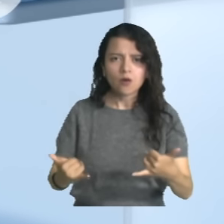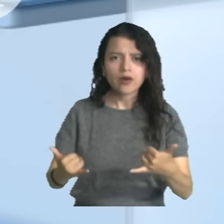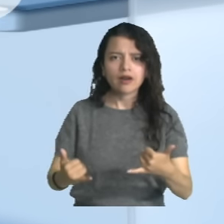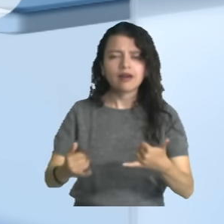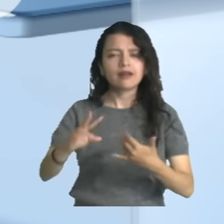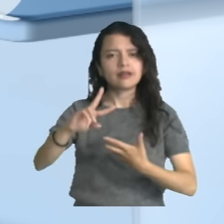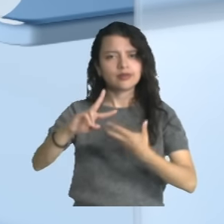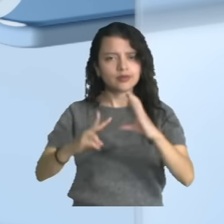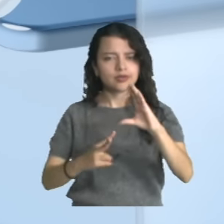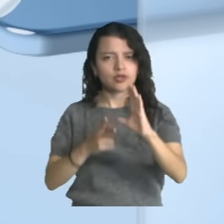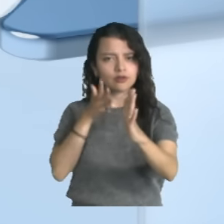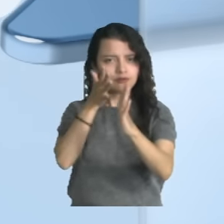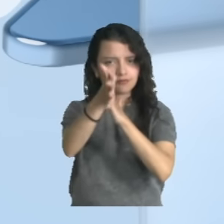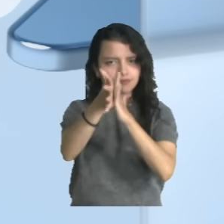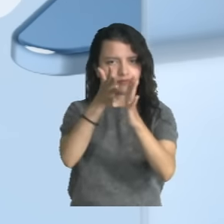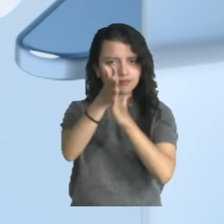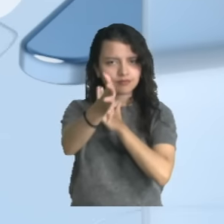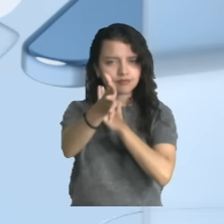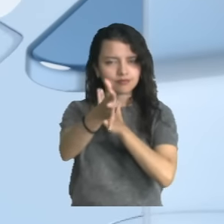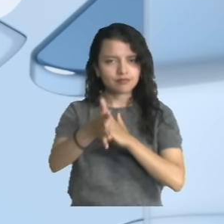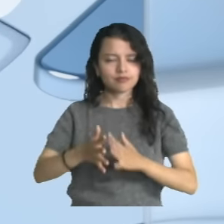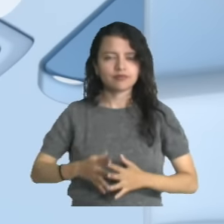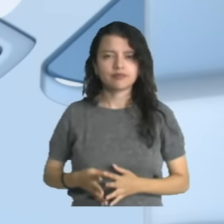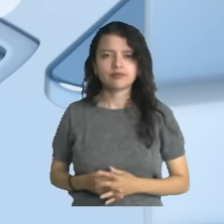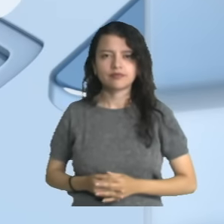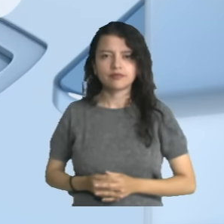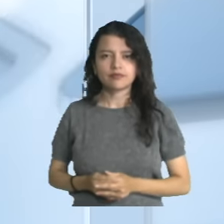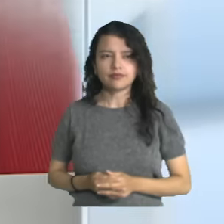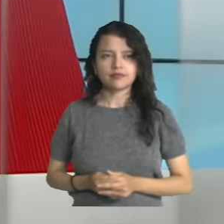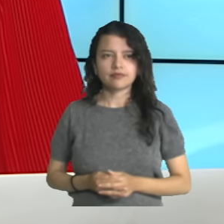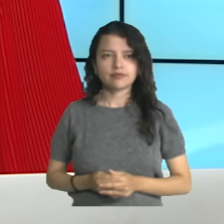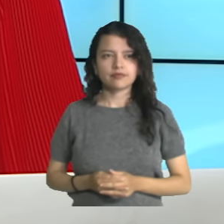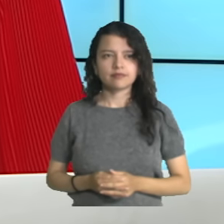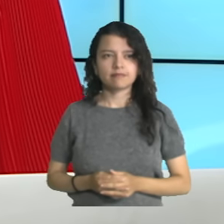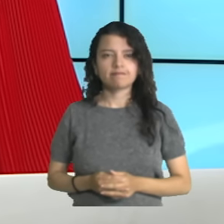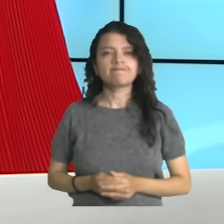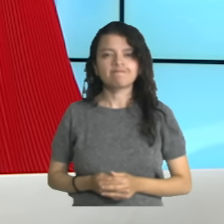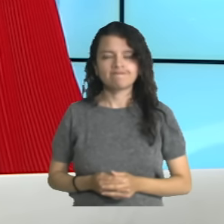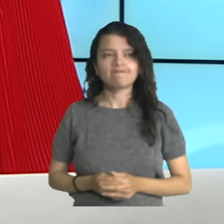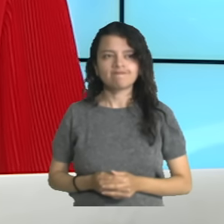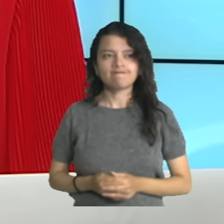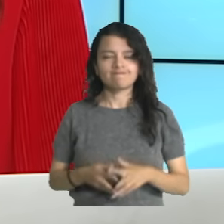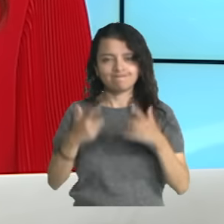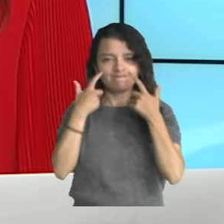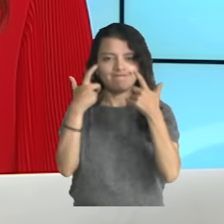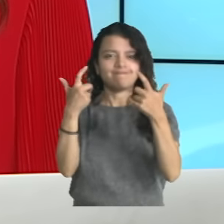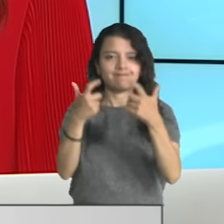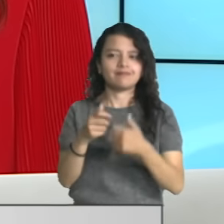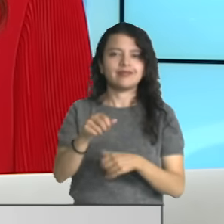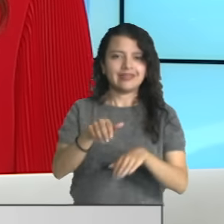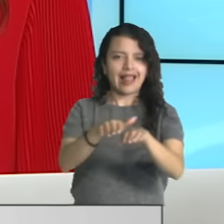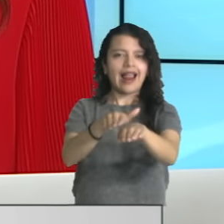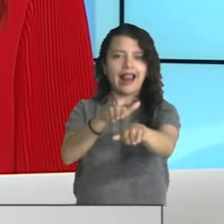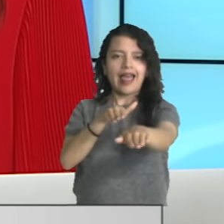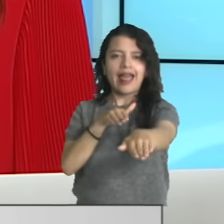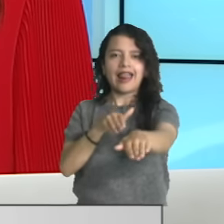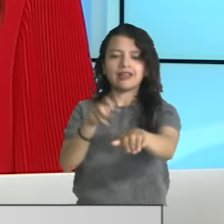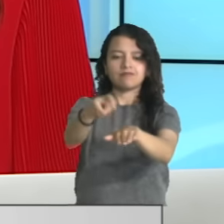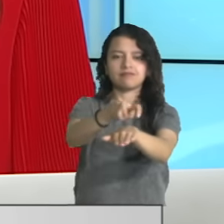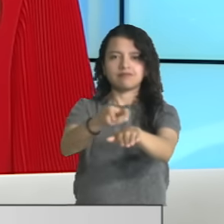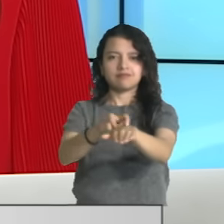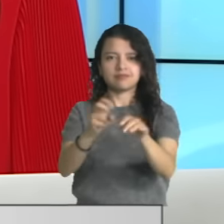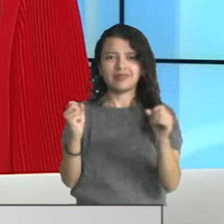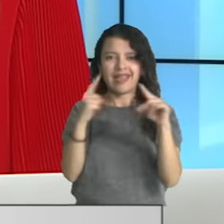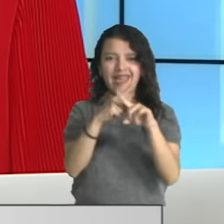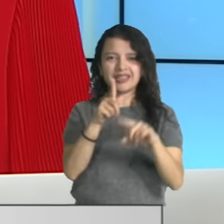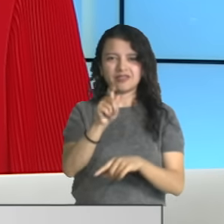Última hora, Noticentro 1, CMI. Sigue el escándalo en Antioquia por la caravana de disidentes de las